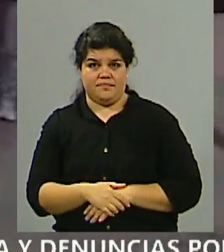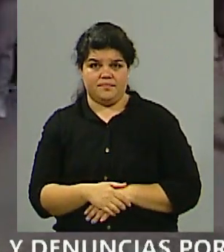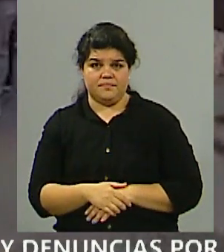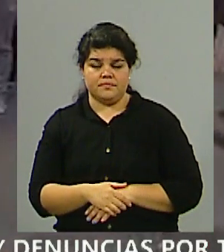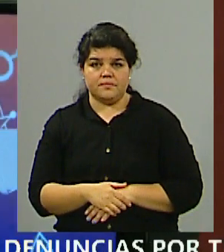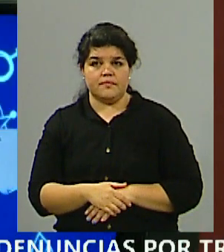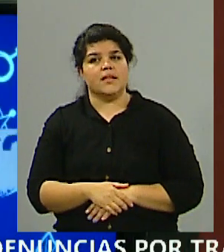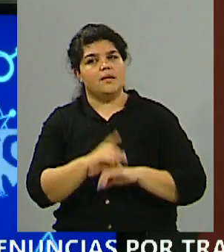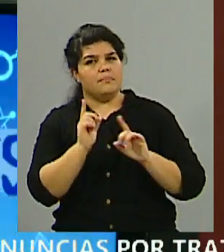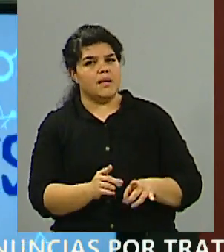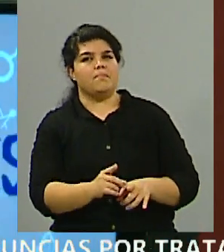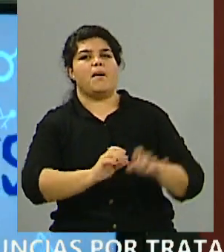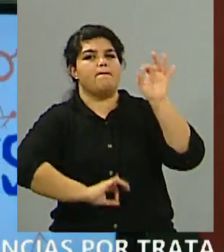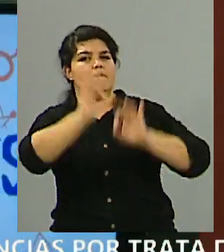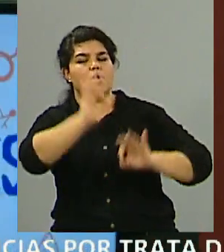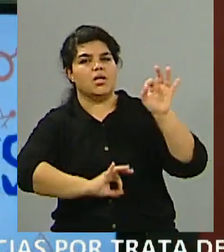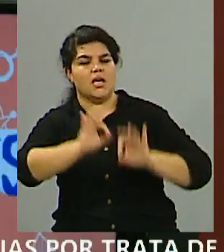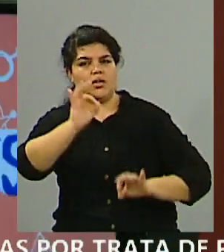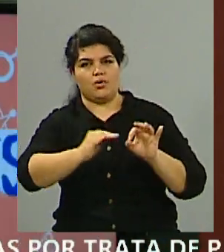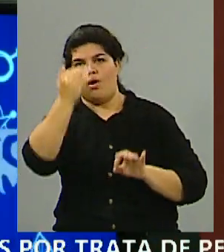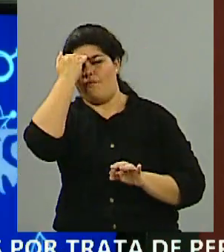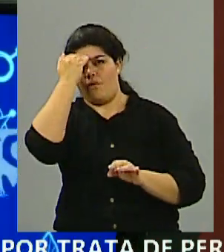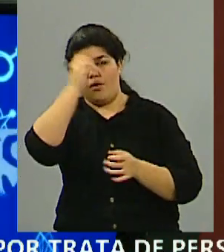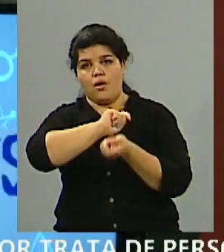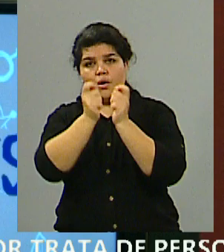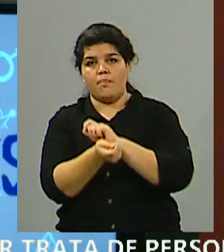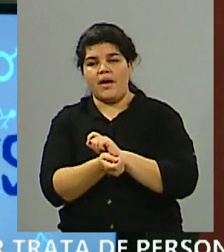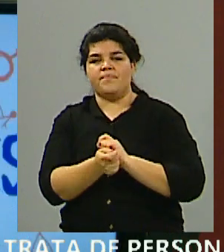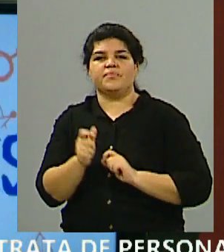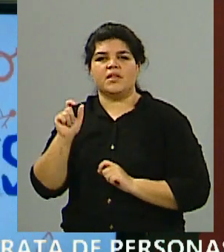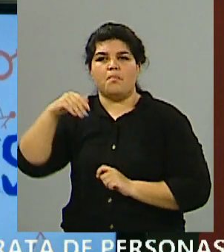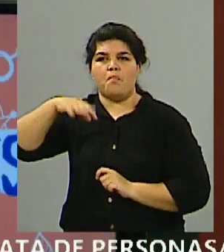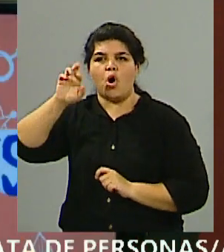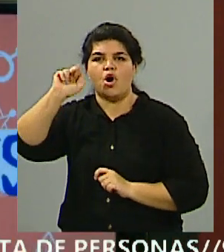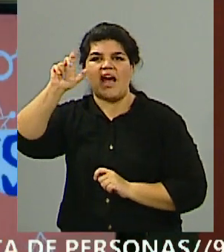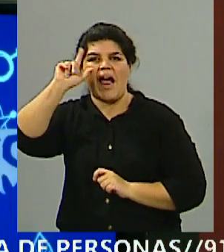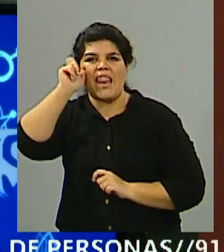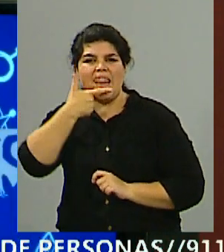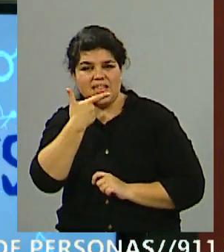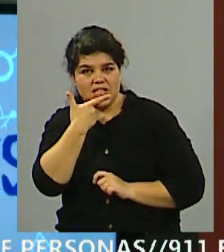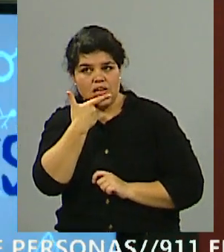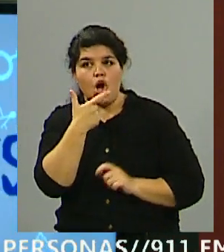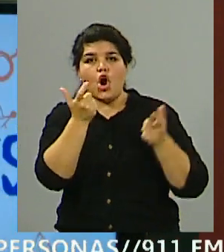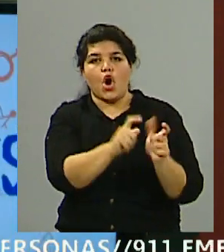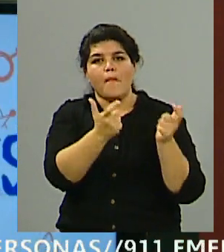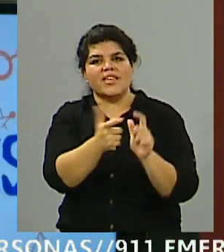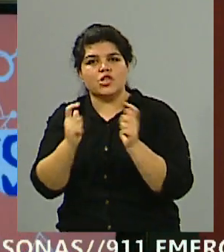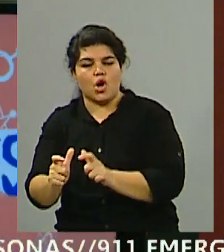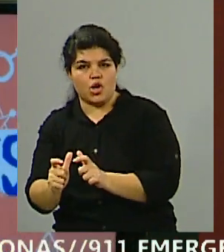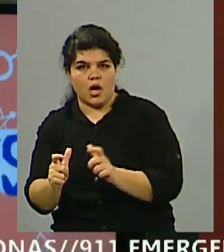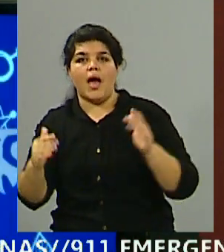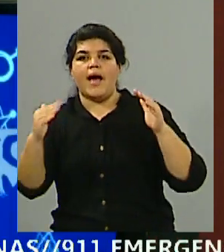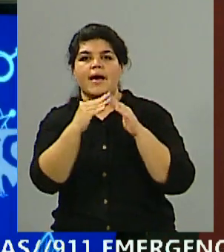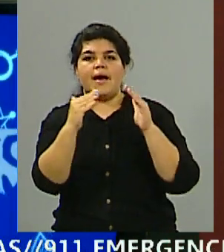que el proyecto de reforma constitucional de Gerardo Morales no pasó ni por las comisiones dentro de lo que es la Casa